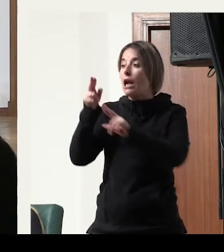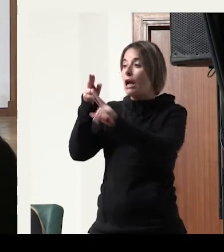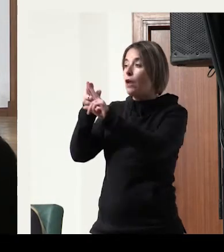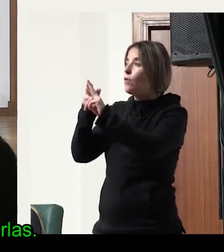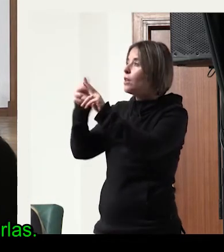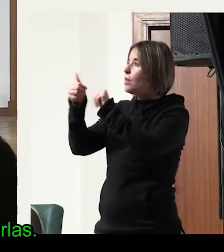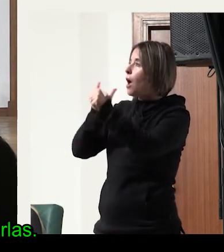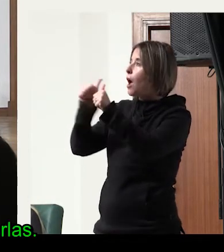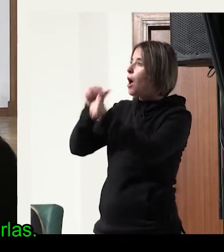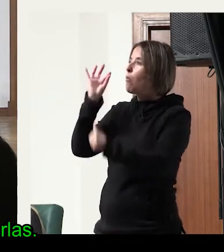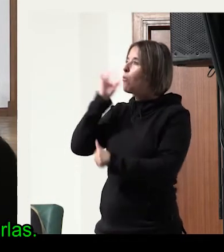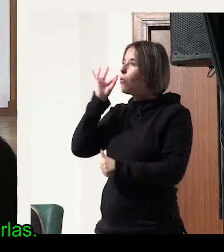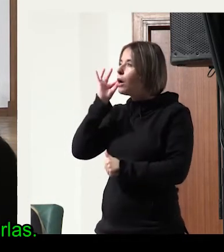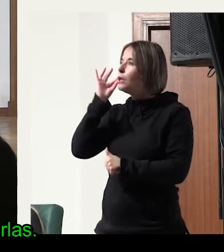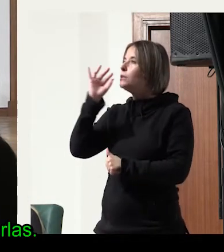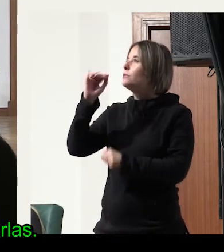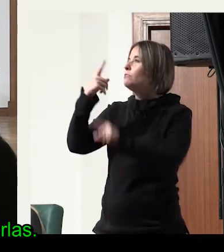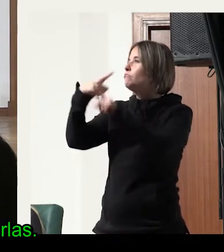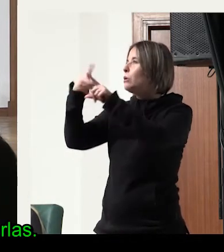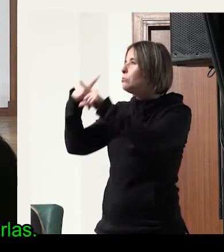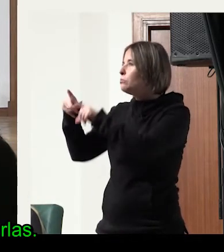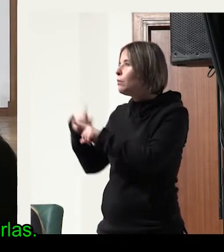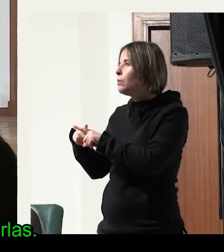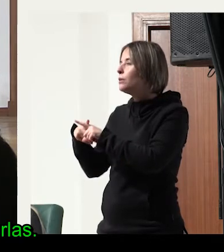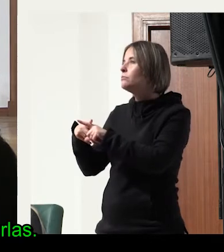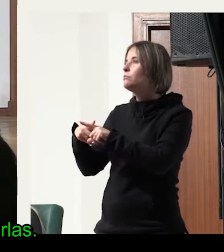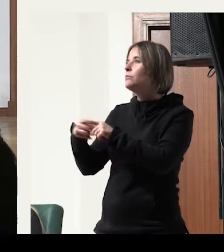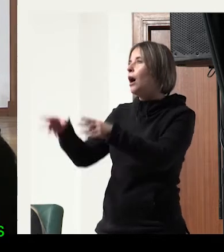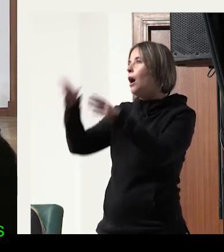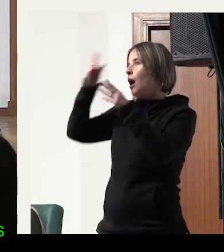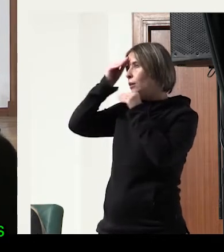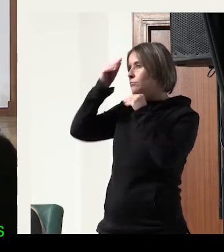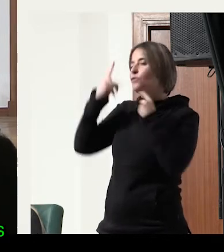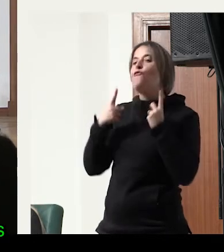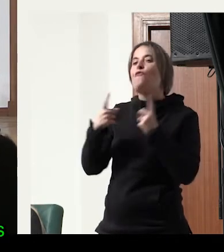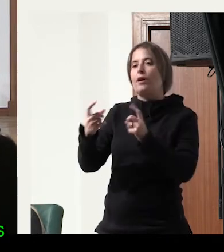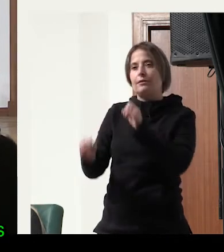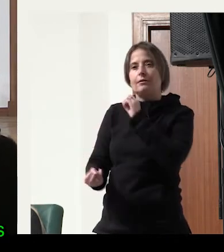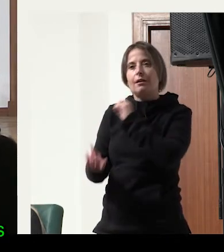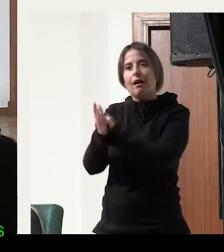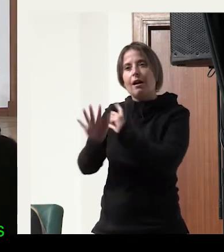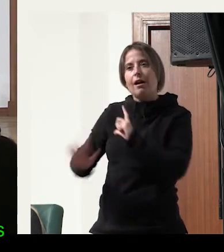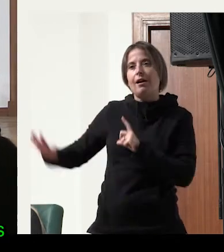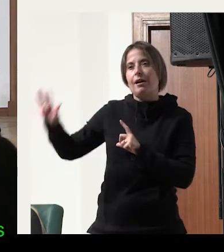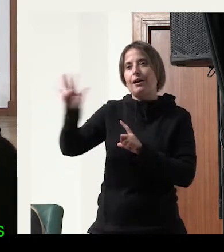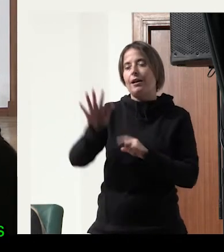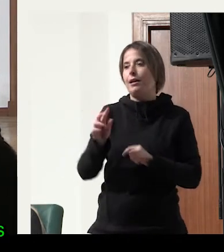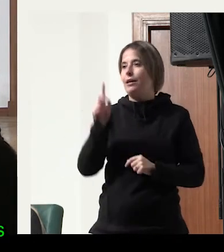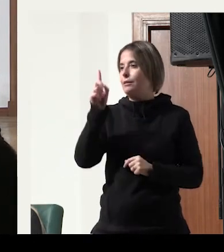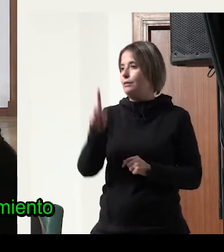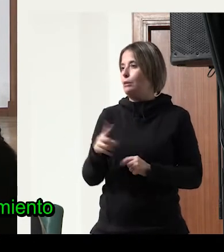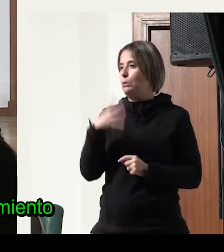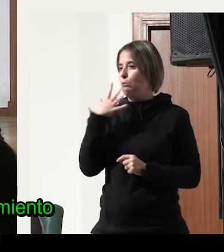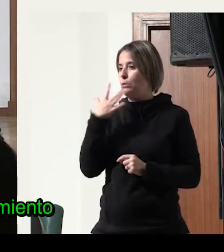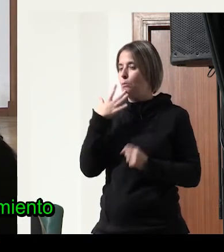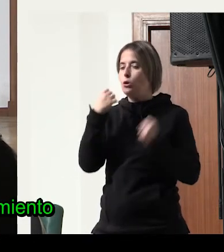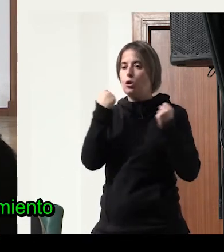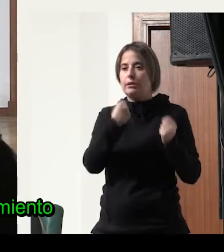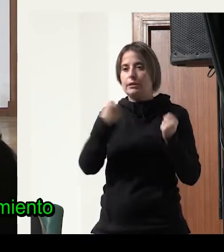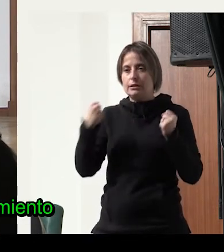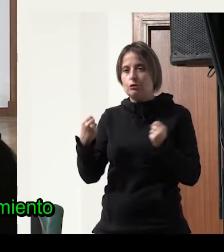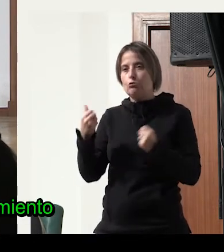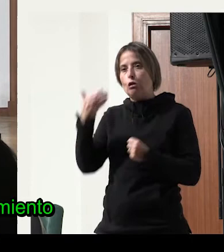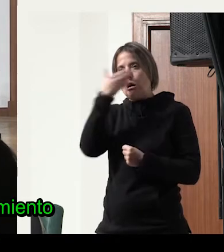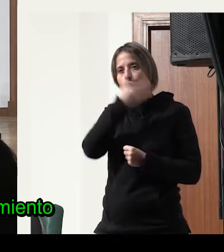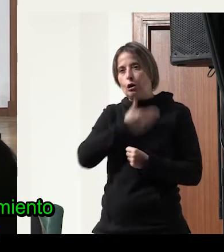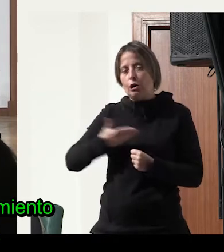los colores y de todas las... nos faltan, ¿no? O por lo menos habría que crearlas. Hay que ver también, por ejemplo, en instituciones como las escuelas